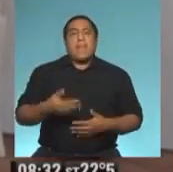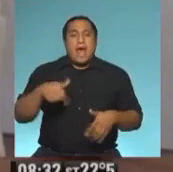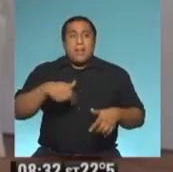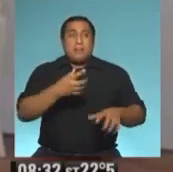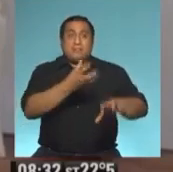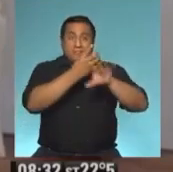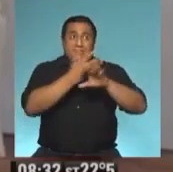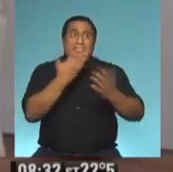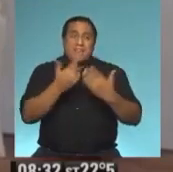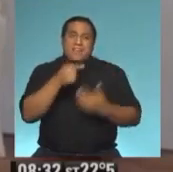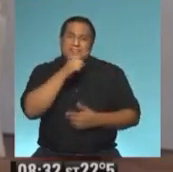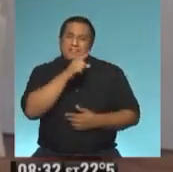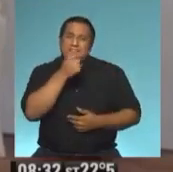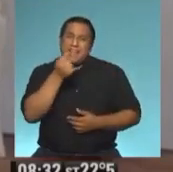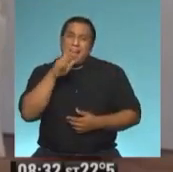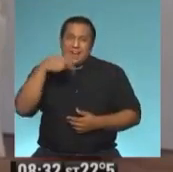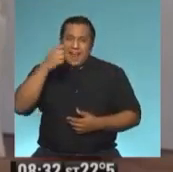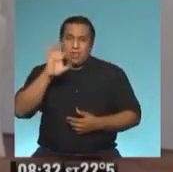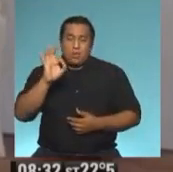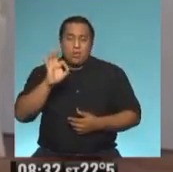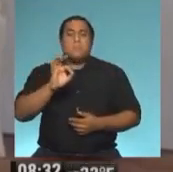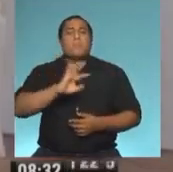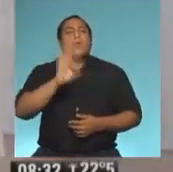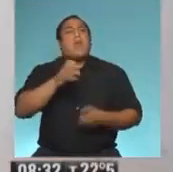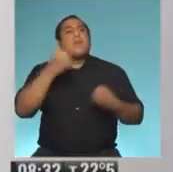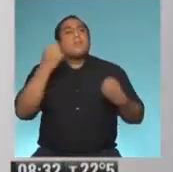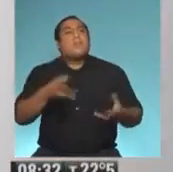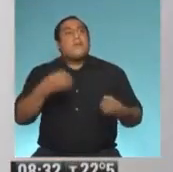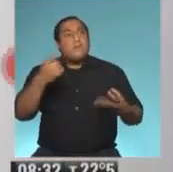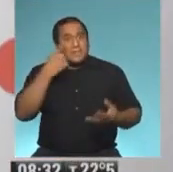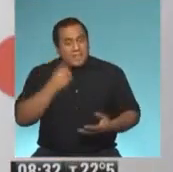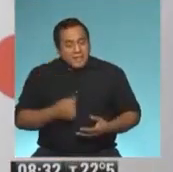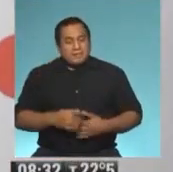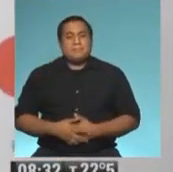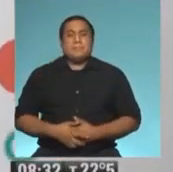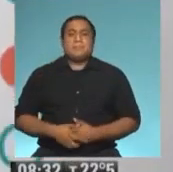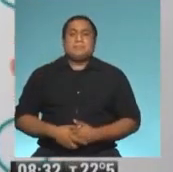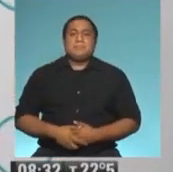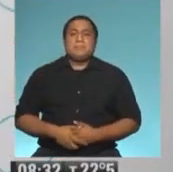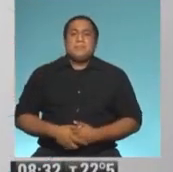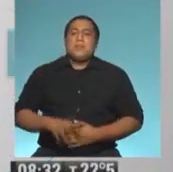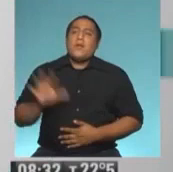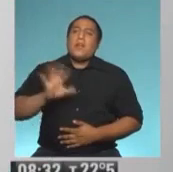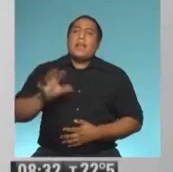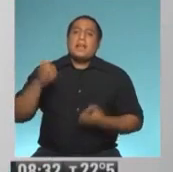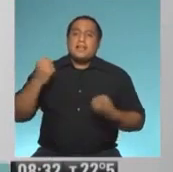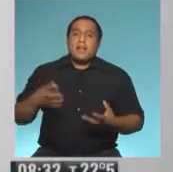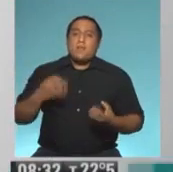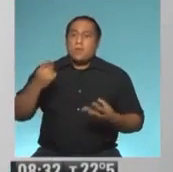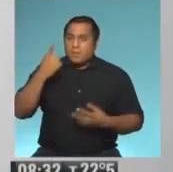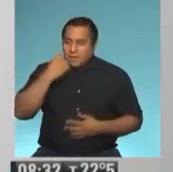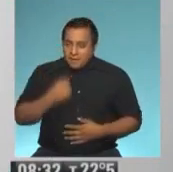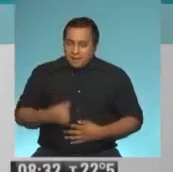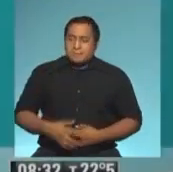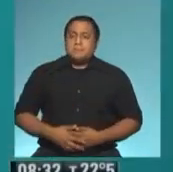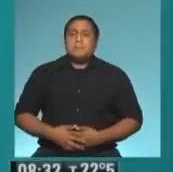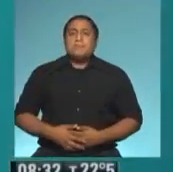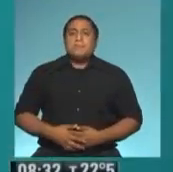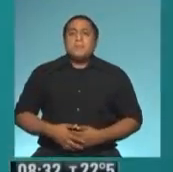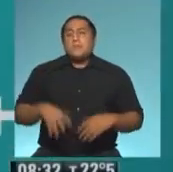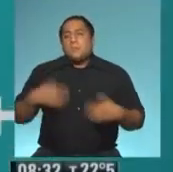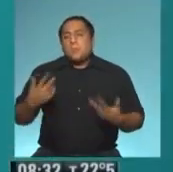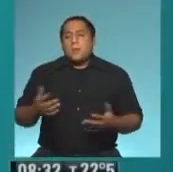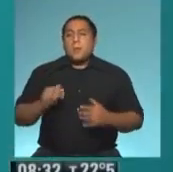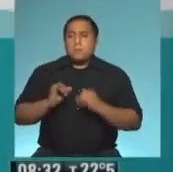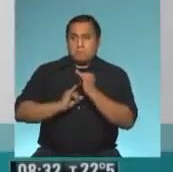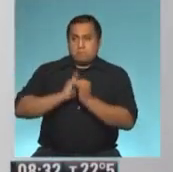que nos cuente en qué se está trabajando. Arnaldo, ¿cómo estás? Muy buenos días. ¿Qué tal, Natalia? Buenos días. Bueno,